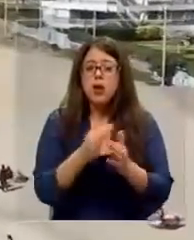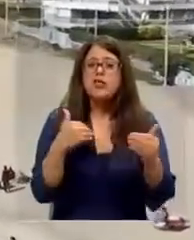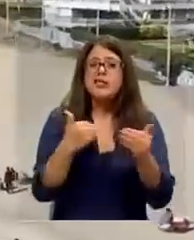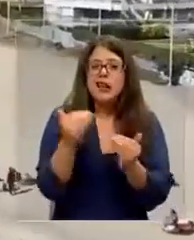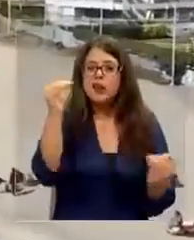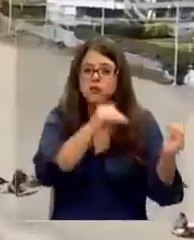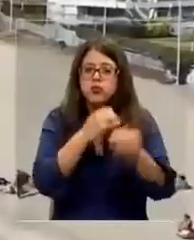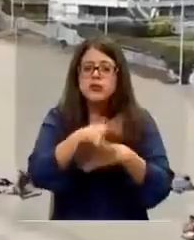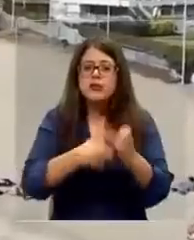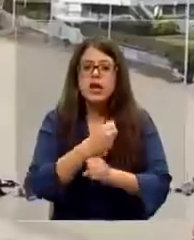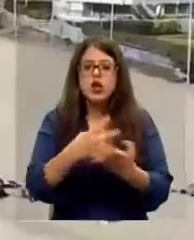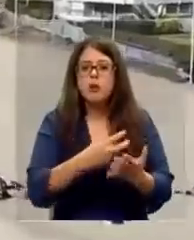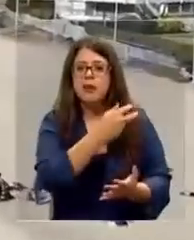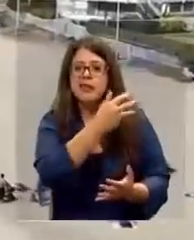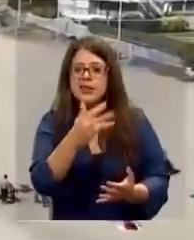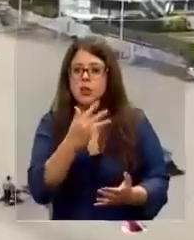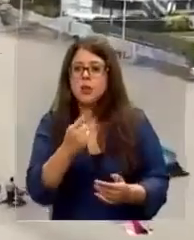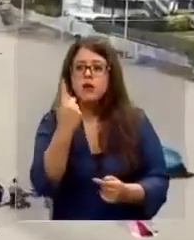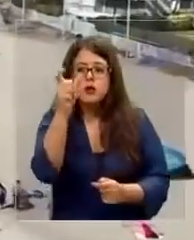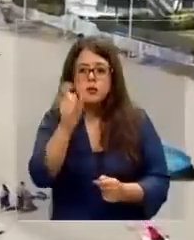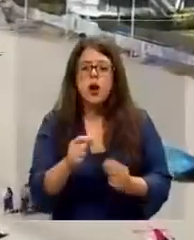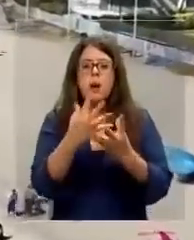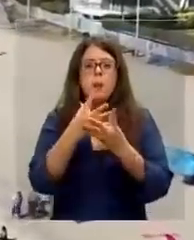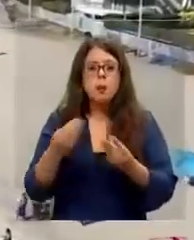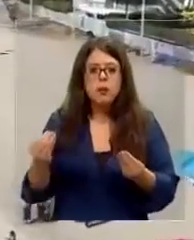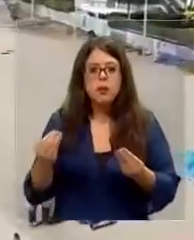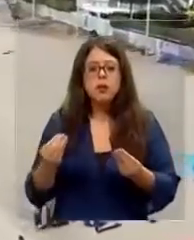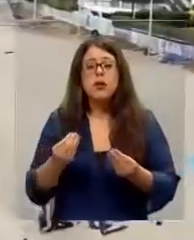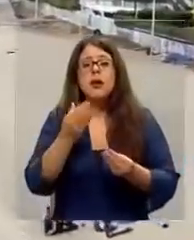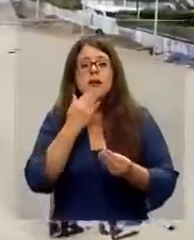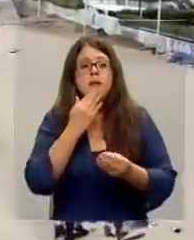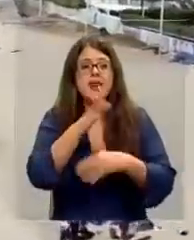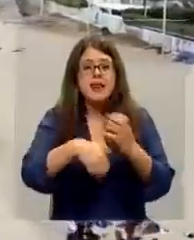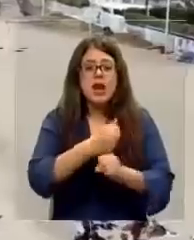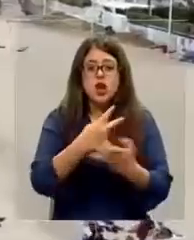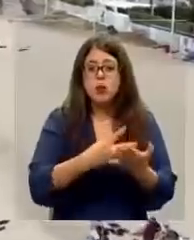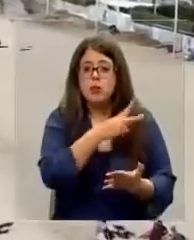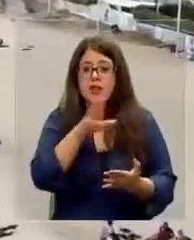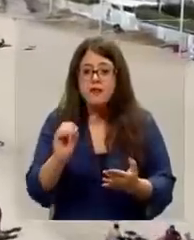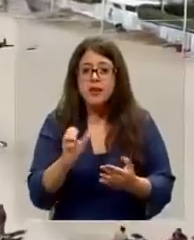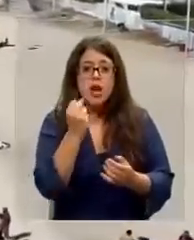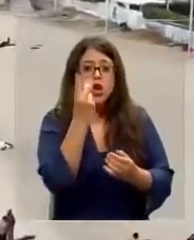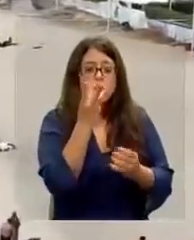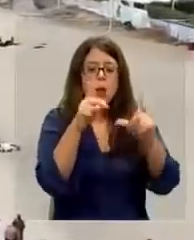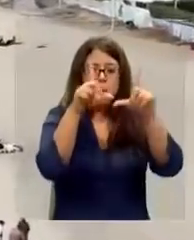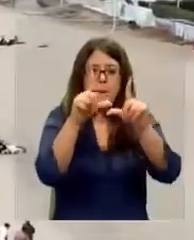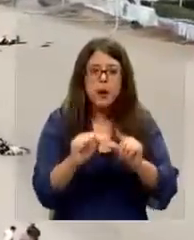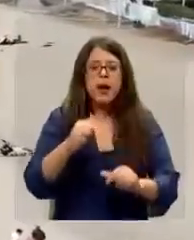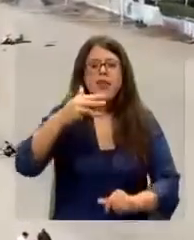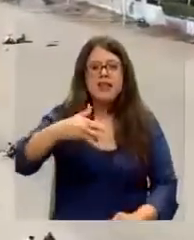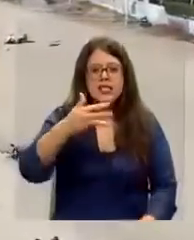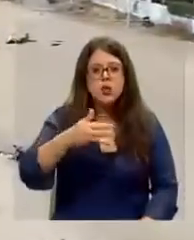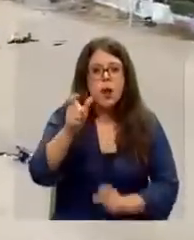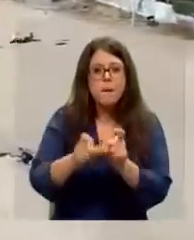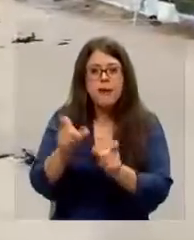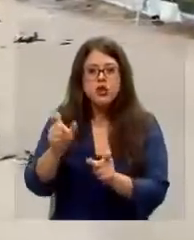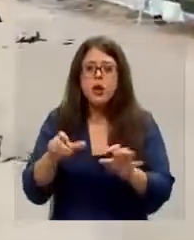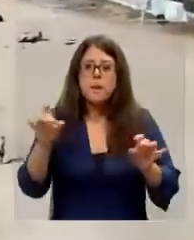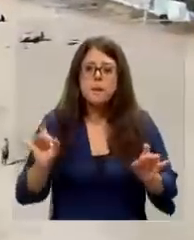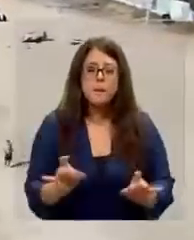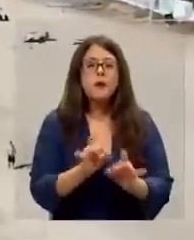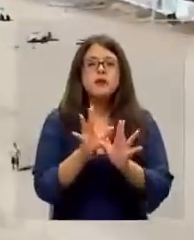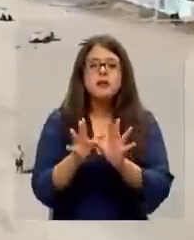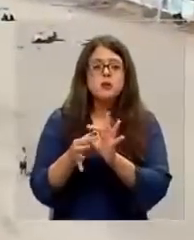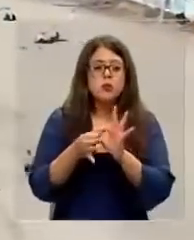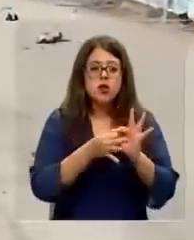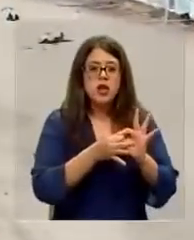costero en 2019 y una resultó desaparecida. Mientras en 2020 esa cifra disminuyó a 19, seguramente